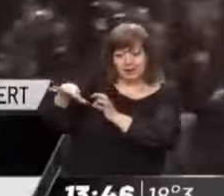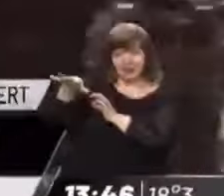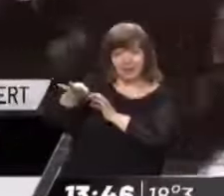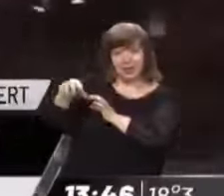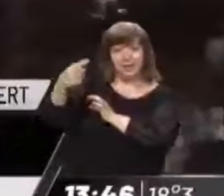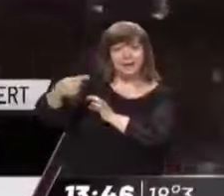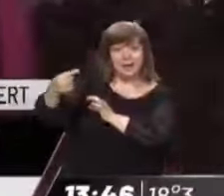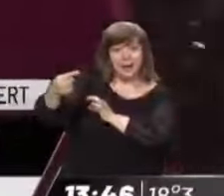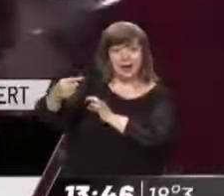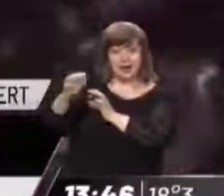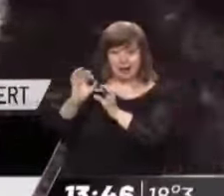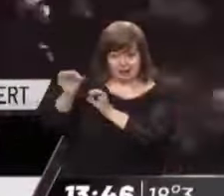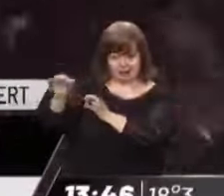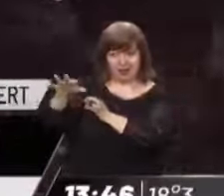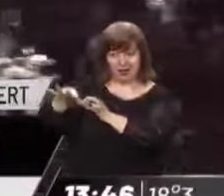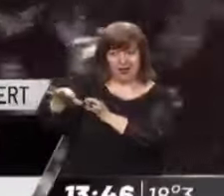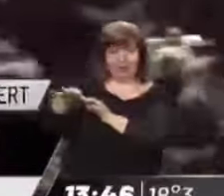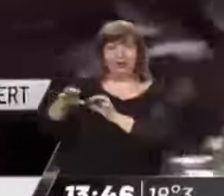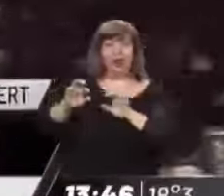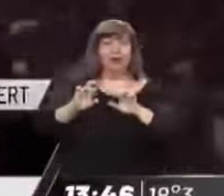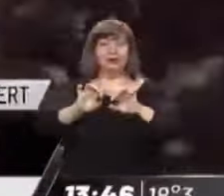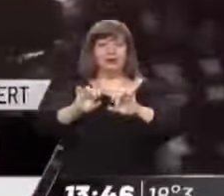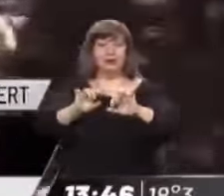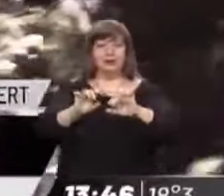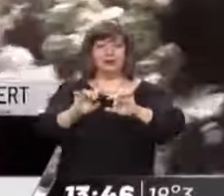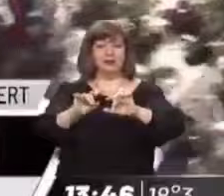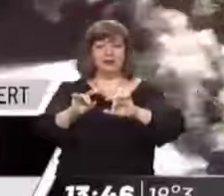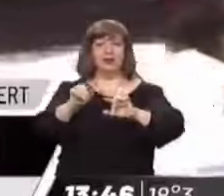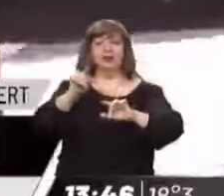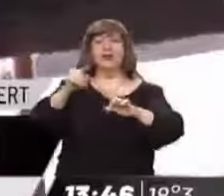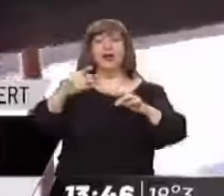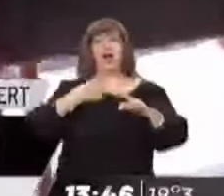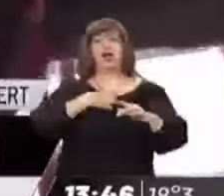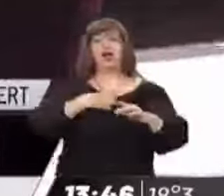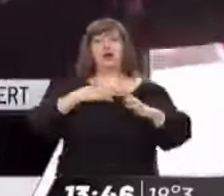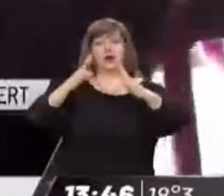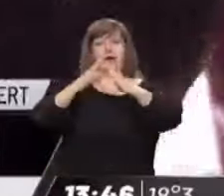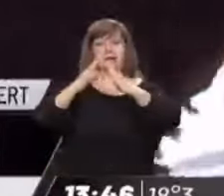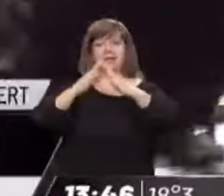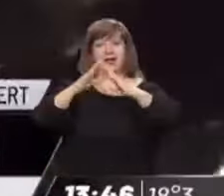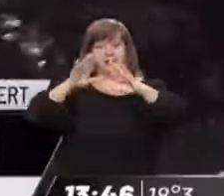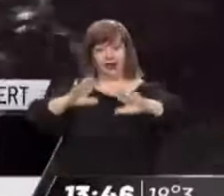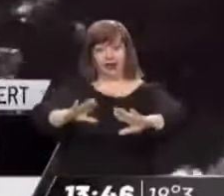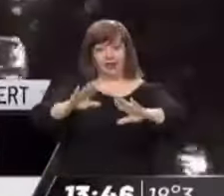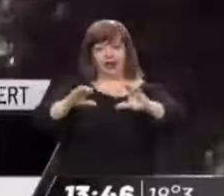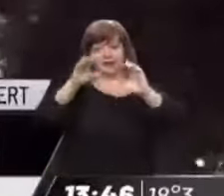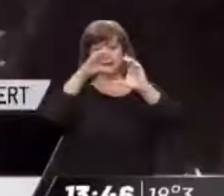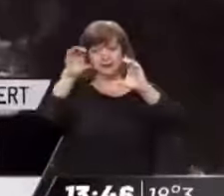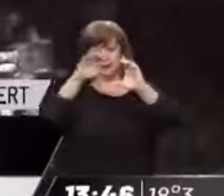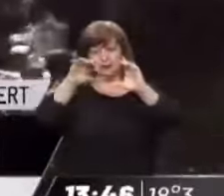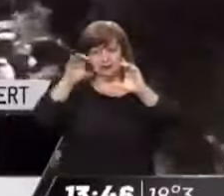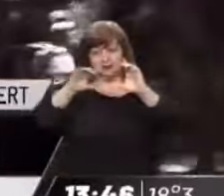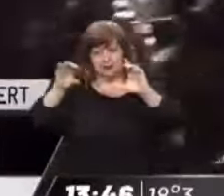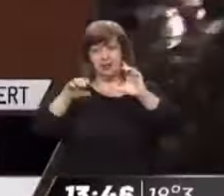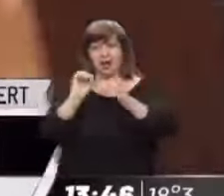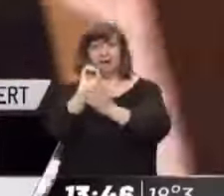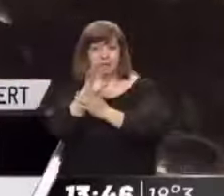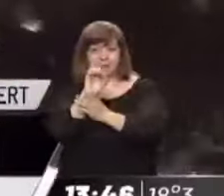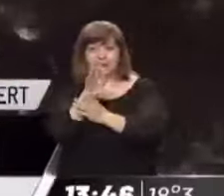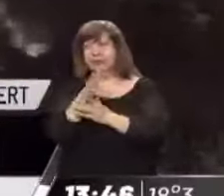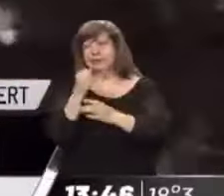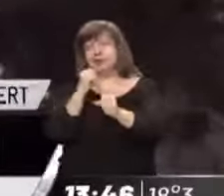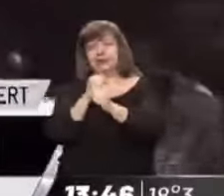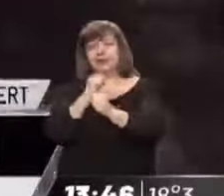nivel primario Y desde ahí con la tecnología que tenemos y que contamos le brindamos tareitas videos